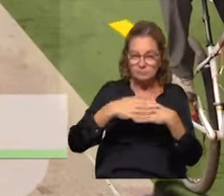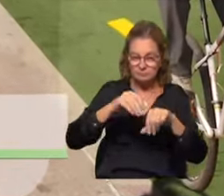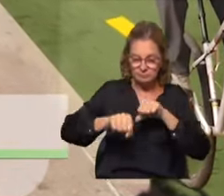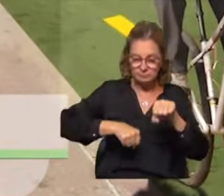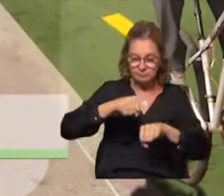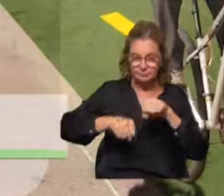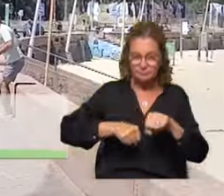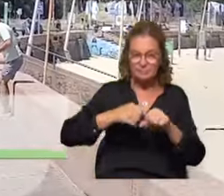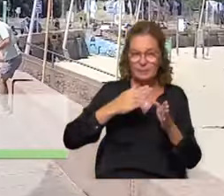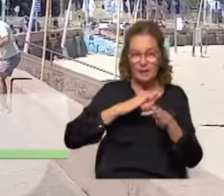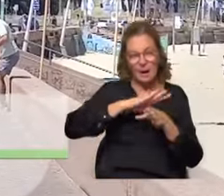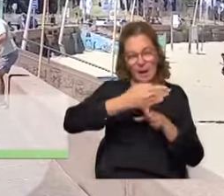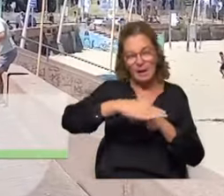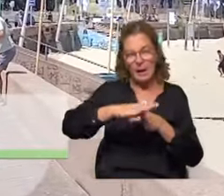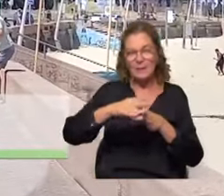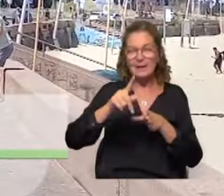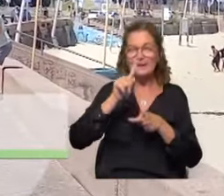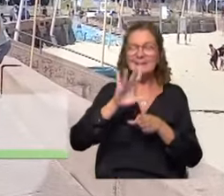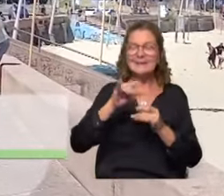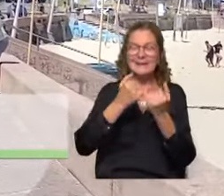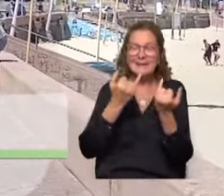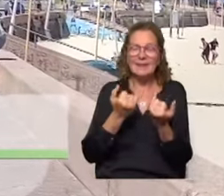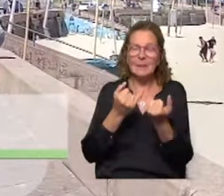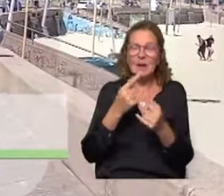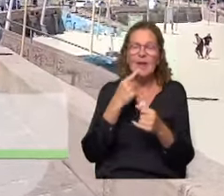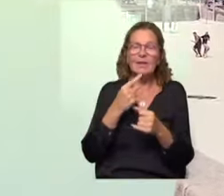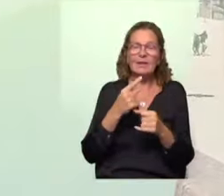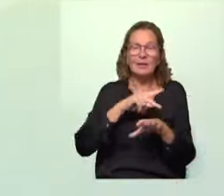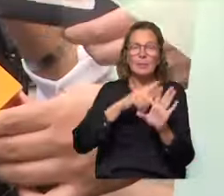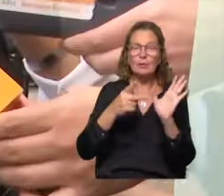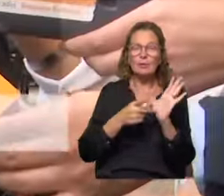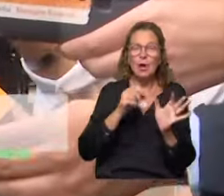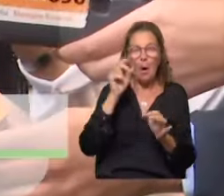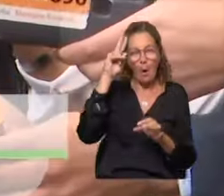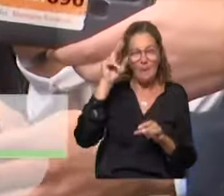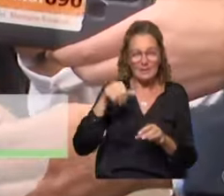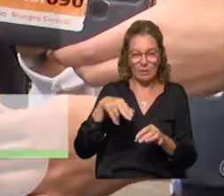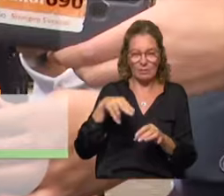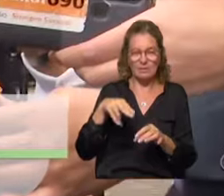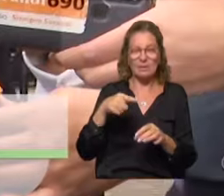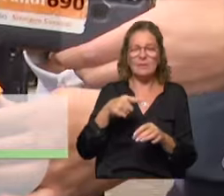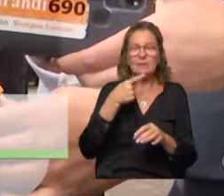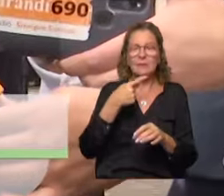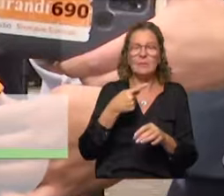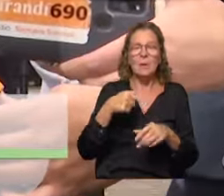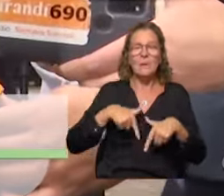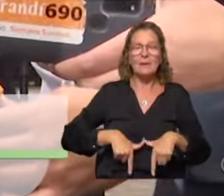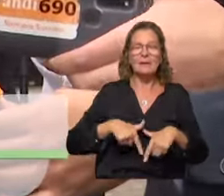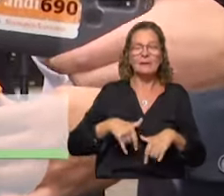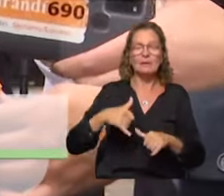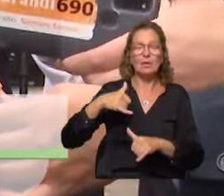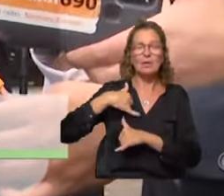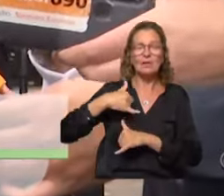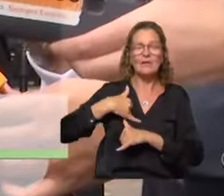en la Rambla y además se tomará 15 días para expedirse sobre el proyecto. Armando Castaindebat asumió como ministro de Defensa